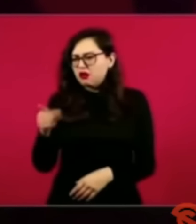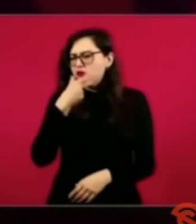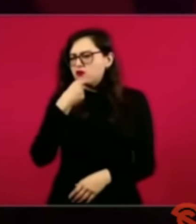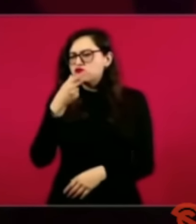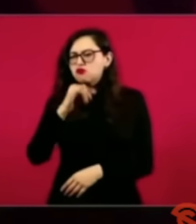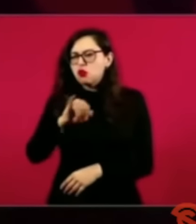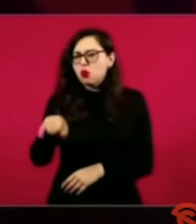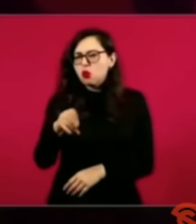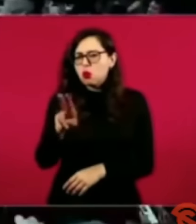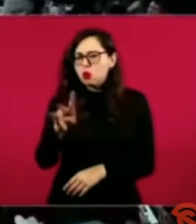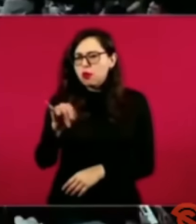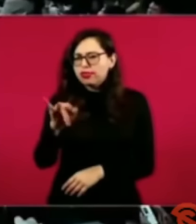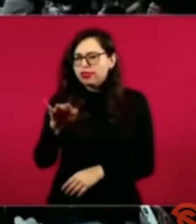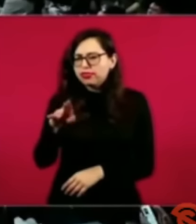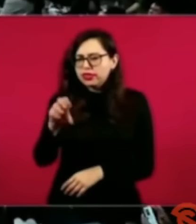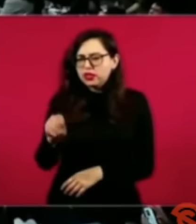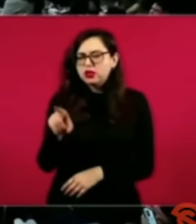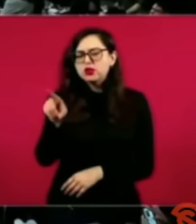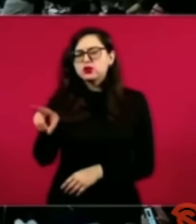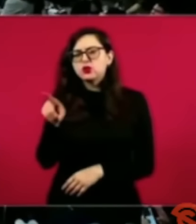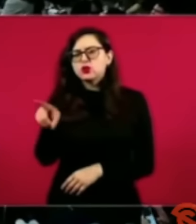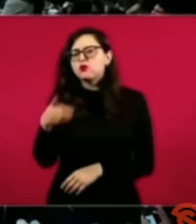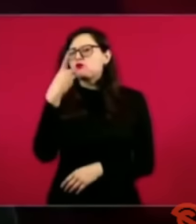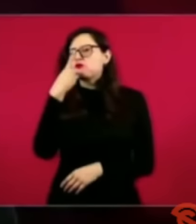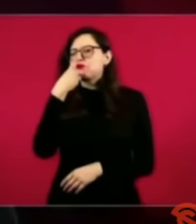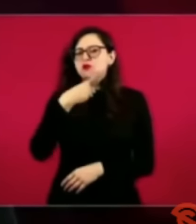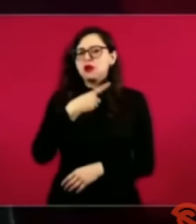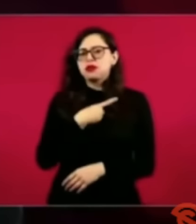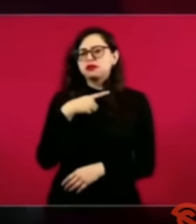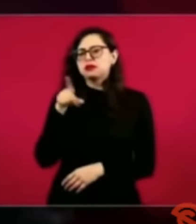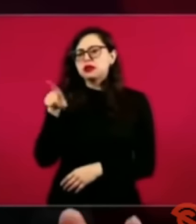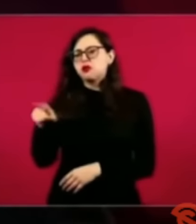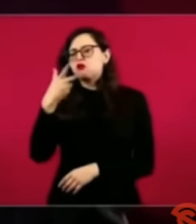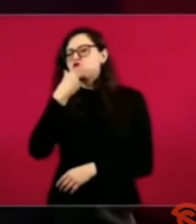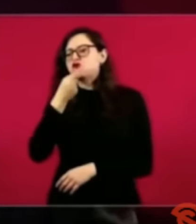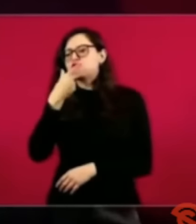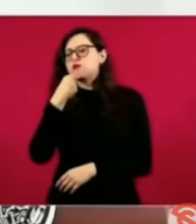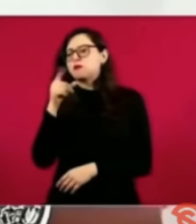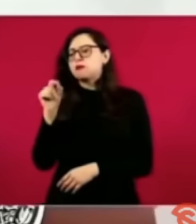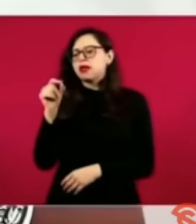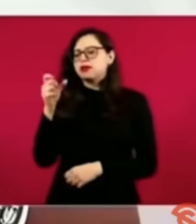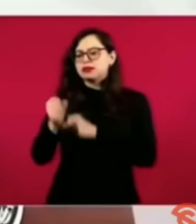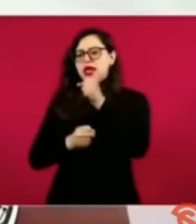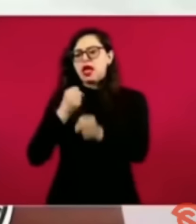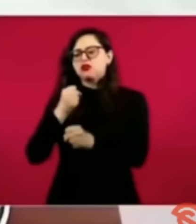señor que tiene 20 años vendiendo flores y que ahora es un youtuber,